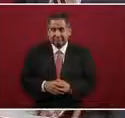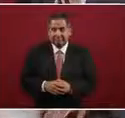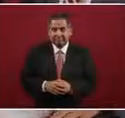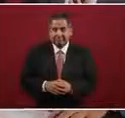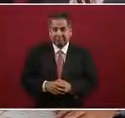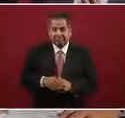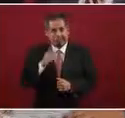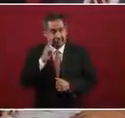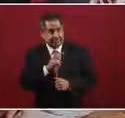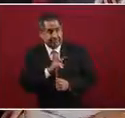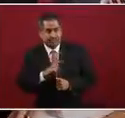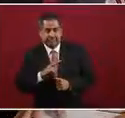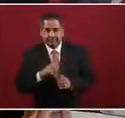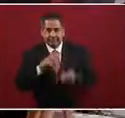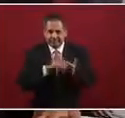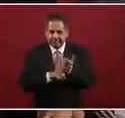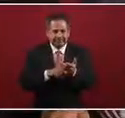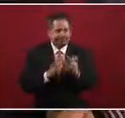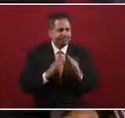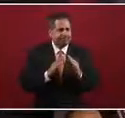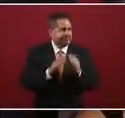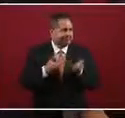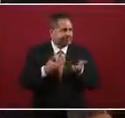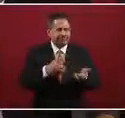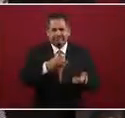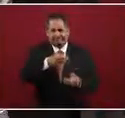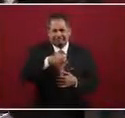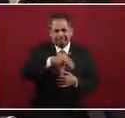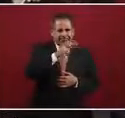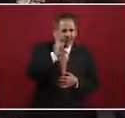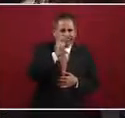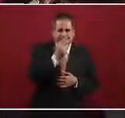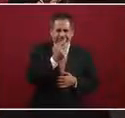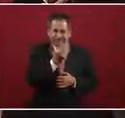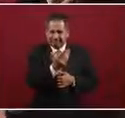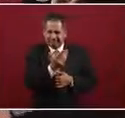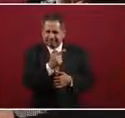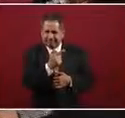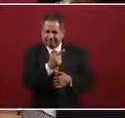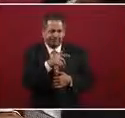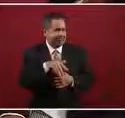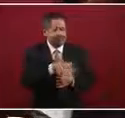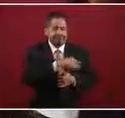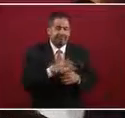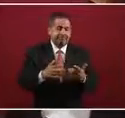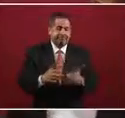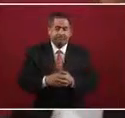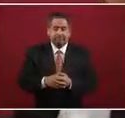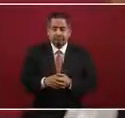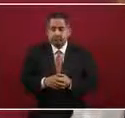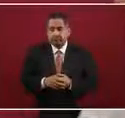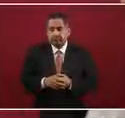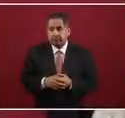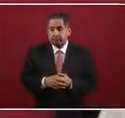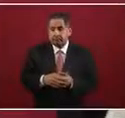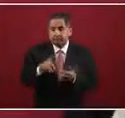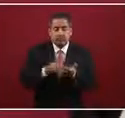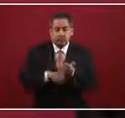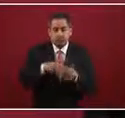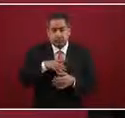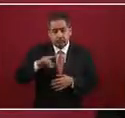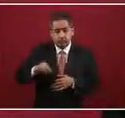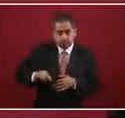Ahí pueden ver los interiores, pueden ver el frente, también tiene cierto equipo porque tiene un